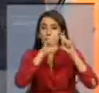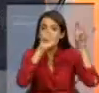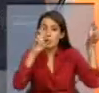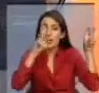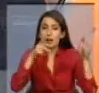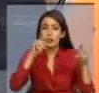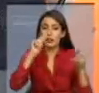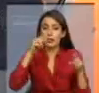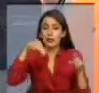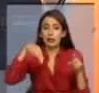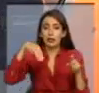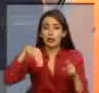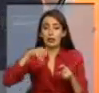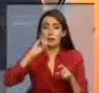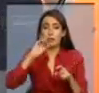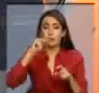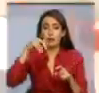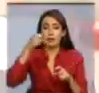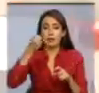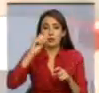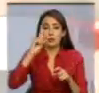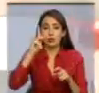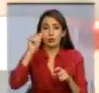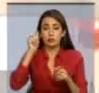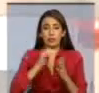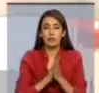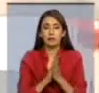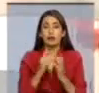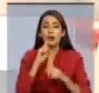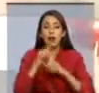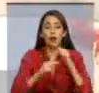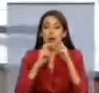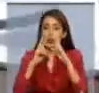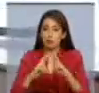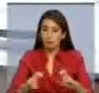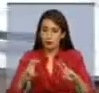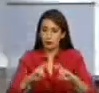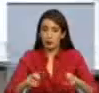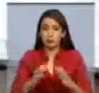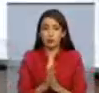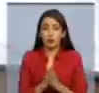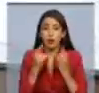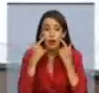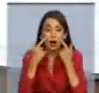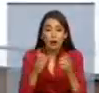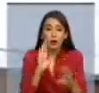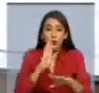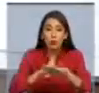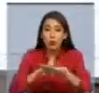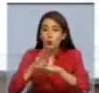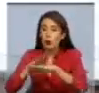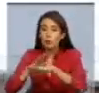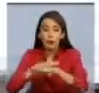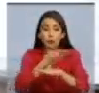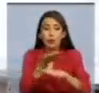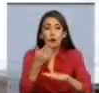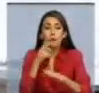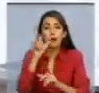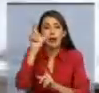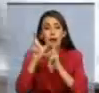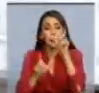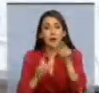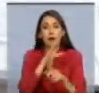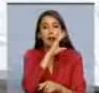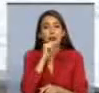digamos, de producción de información. Según indicó el fiscal, hasta el momento no hay elementos que vinculen en las investigaciones al